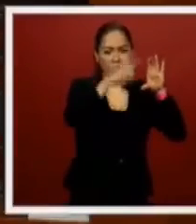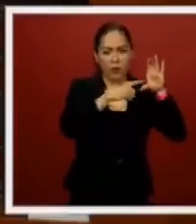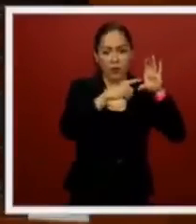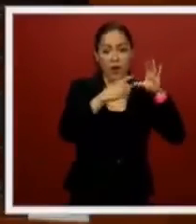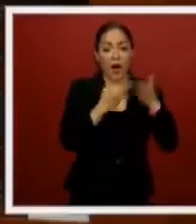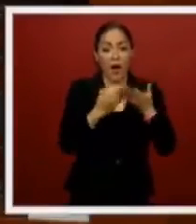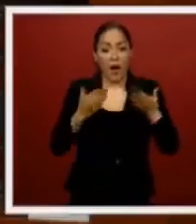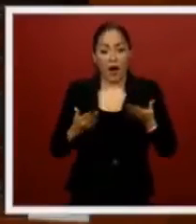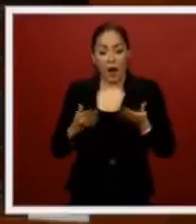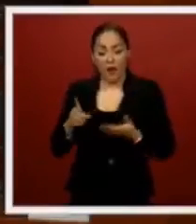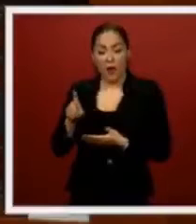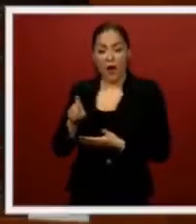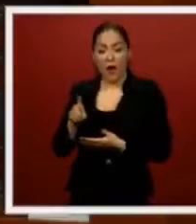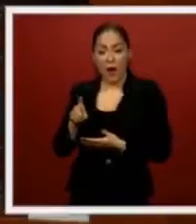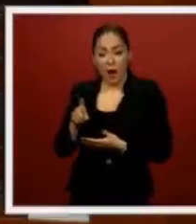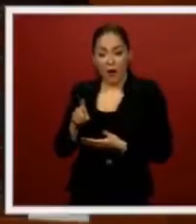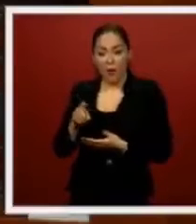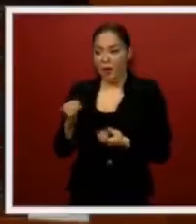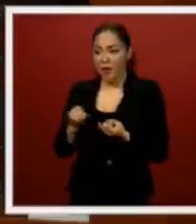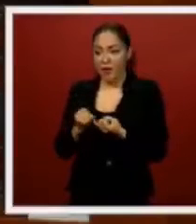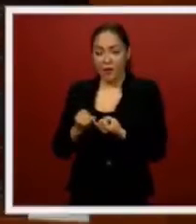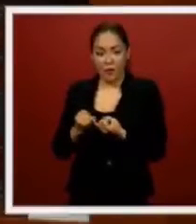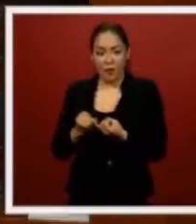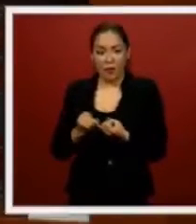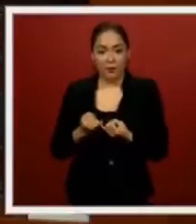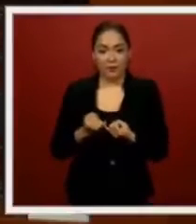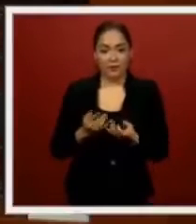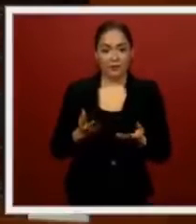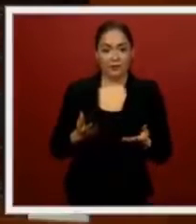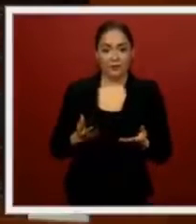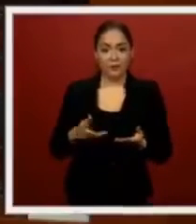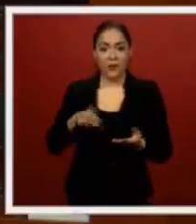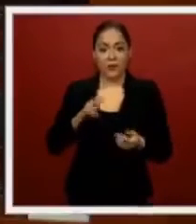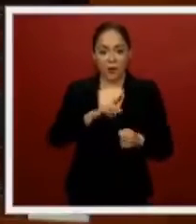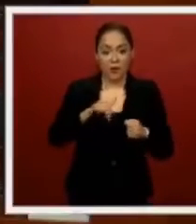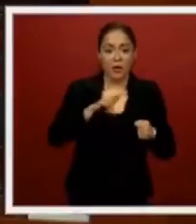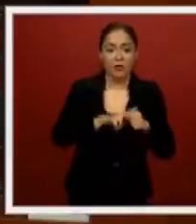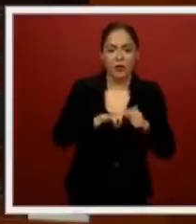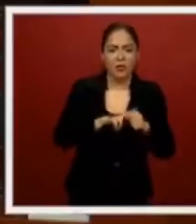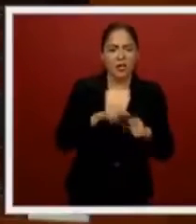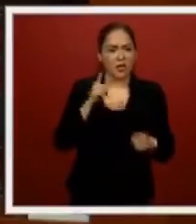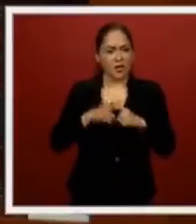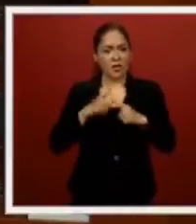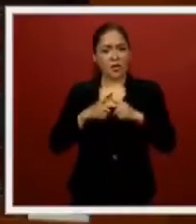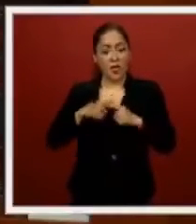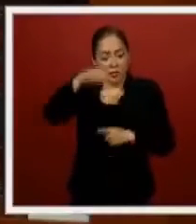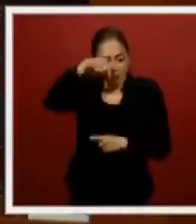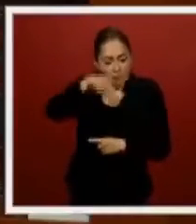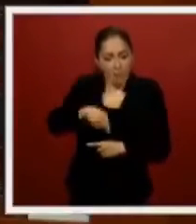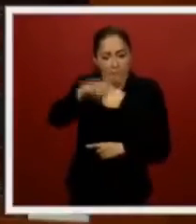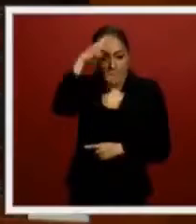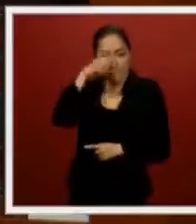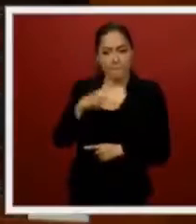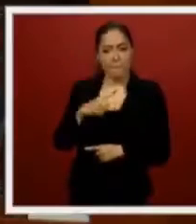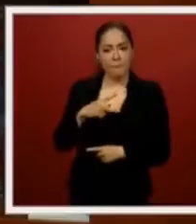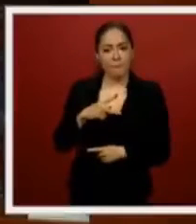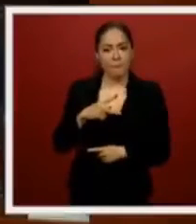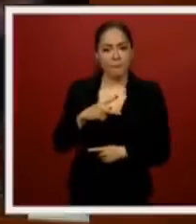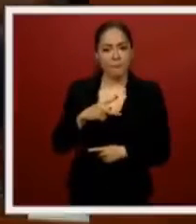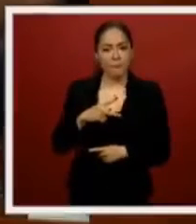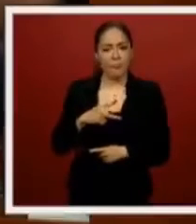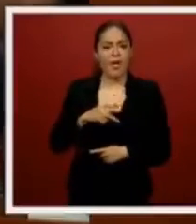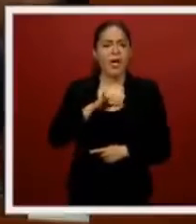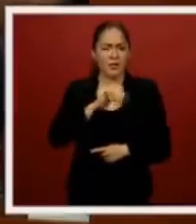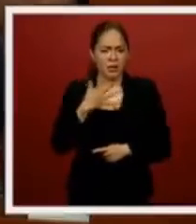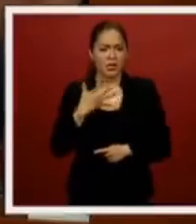y producen energía a través de las hidroeléctricas. Pero es naturaleza. ¿Y de quién es la naturaleza? Pues es de los mexicanos. Entonces